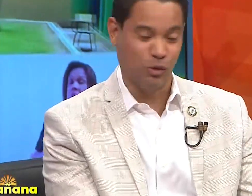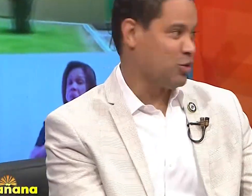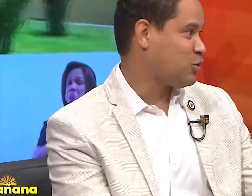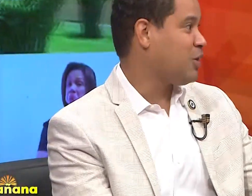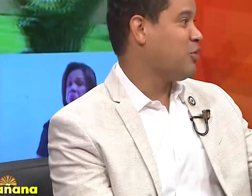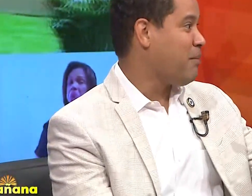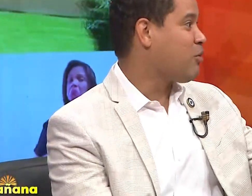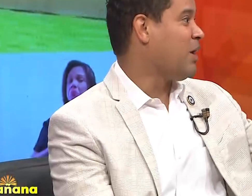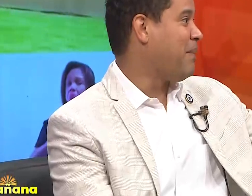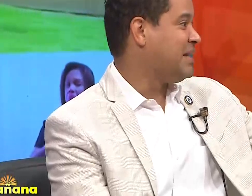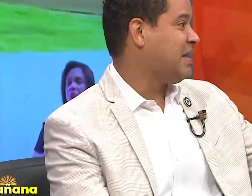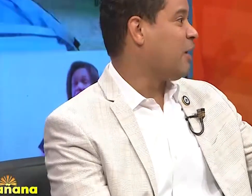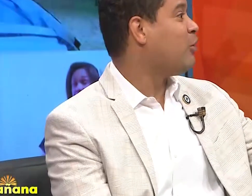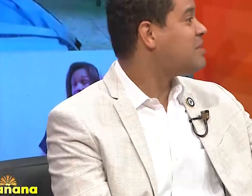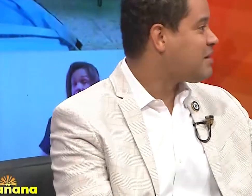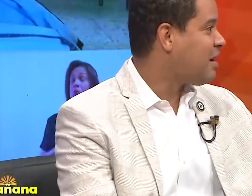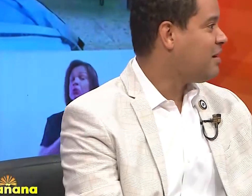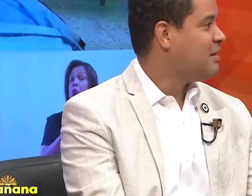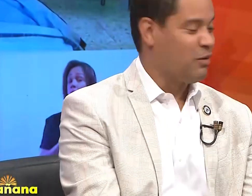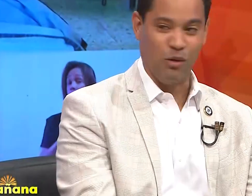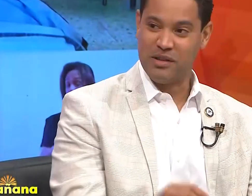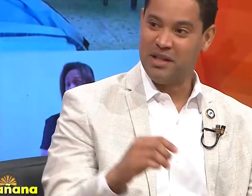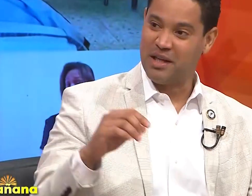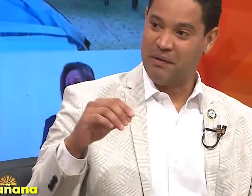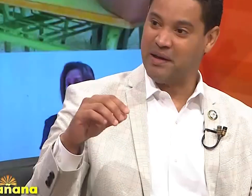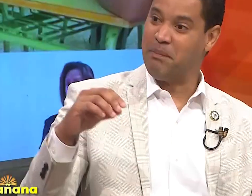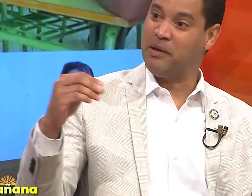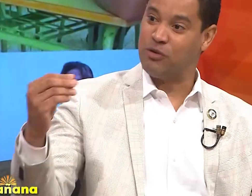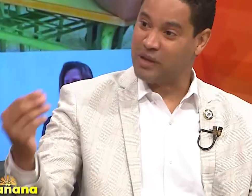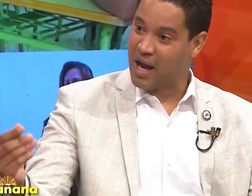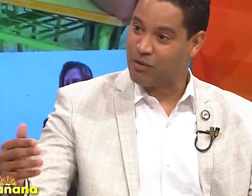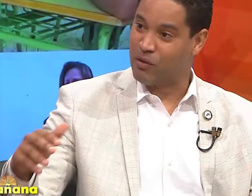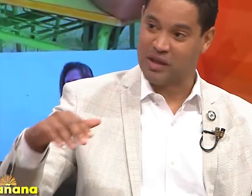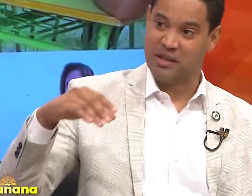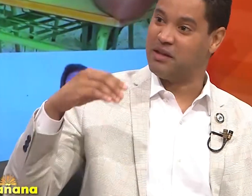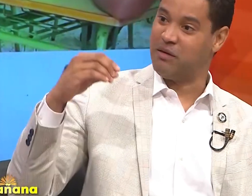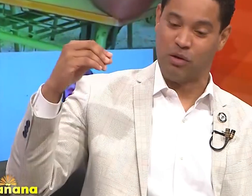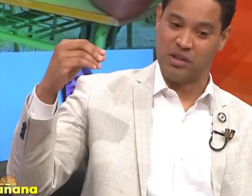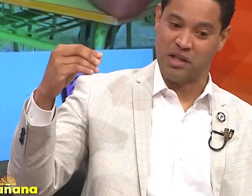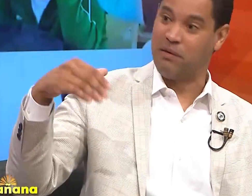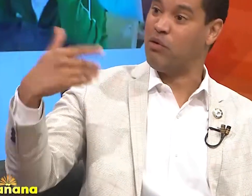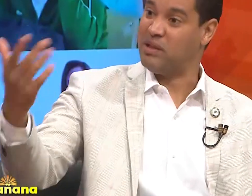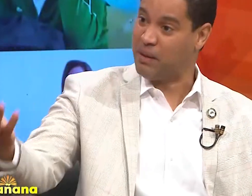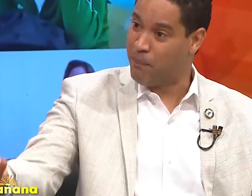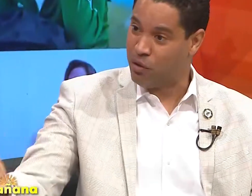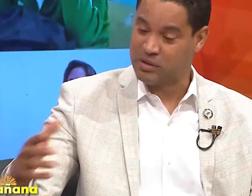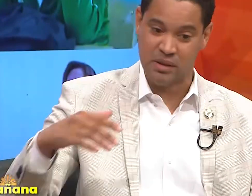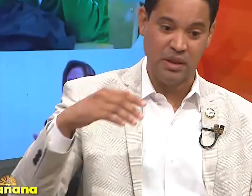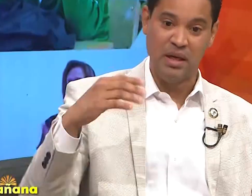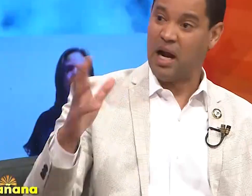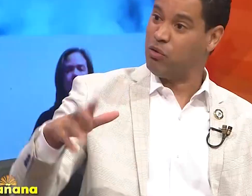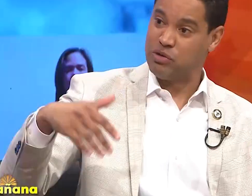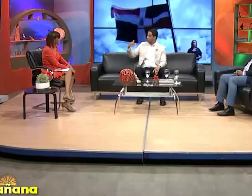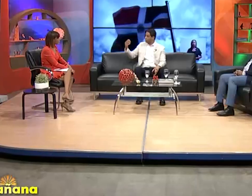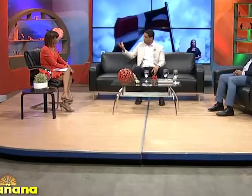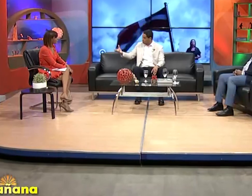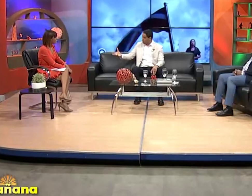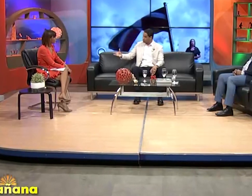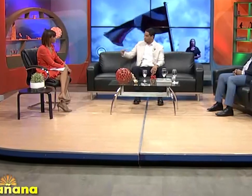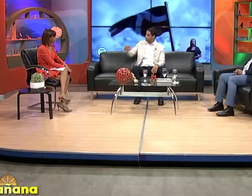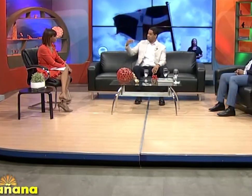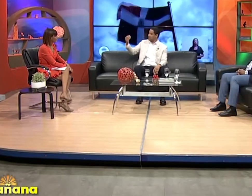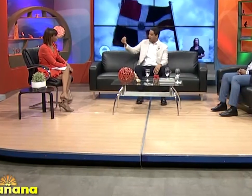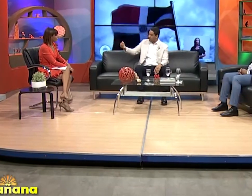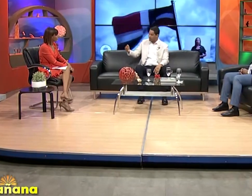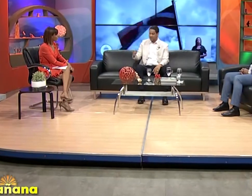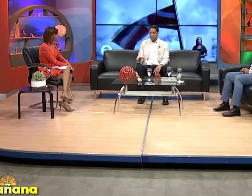Uh-huh. Nosotros ayudamos con la parte de la logística, con lo que tiene que ver el personal, con lo que tiene que ver con el transporte, algún tipo de